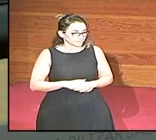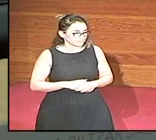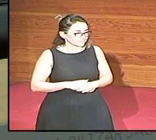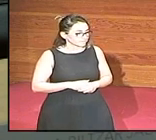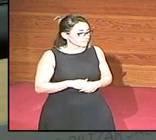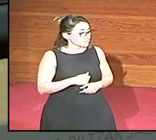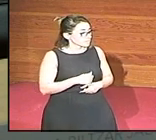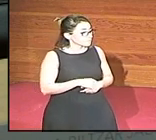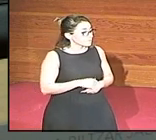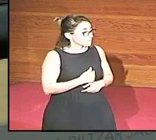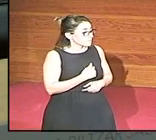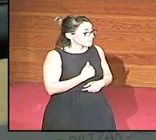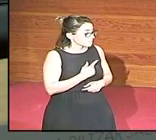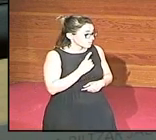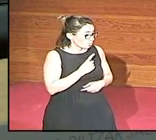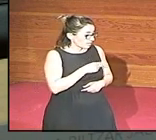Un momentito, que la están peinando.